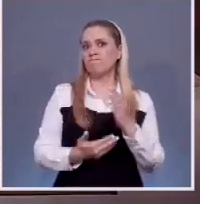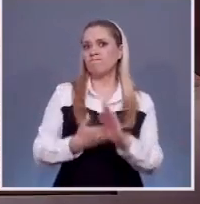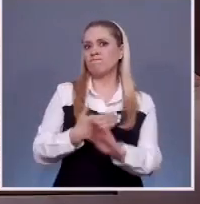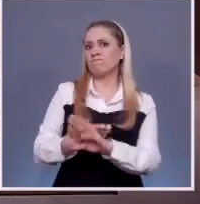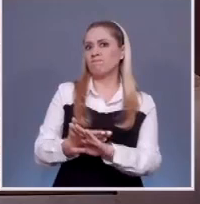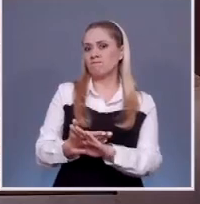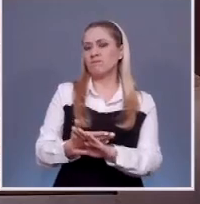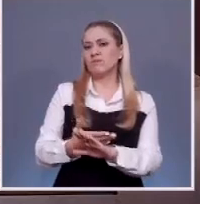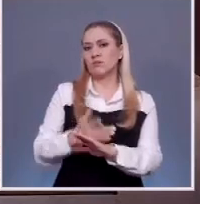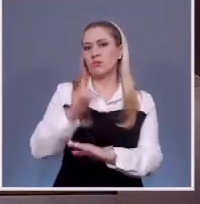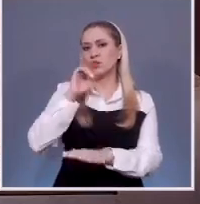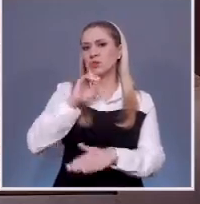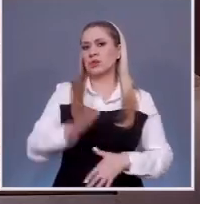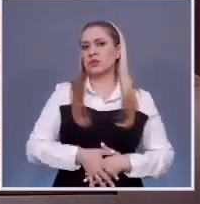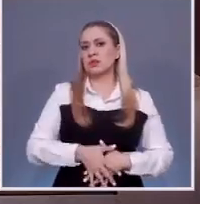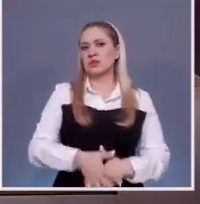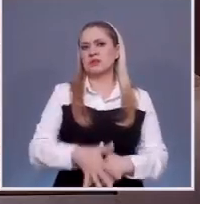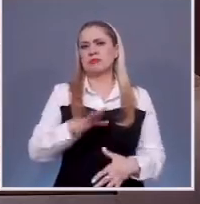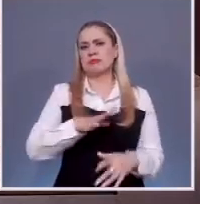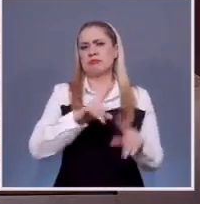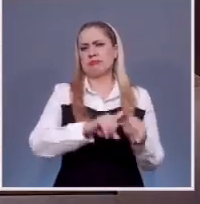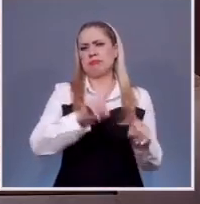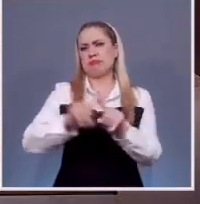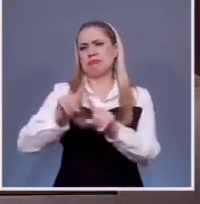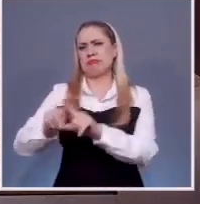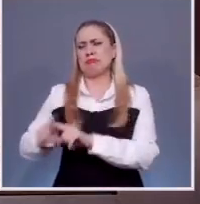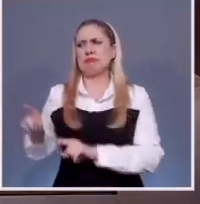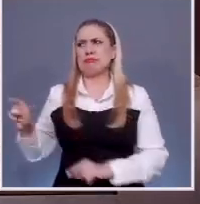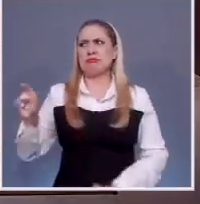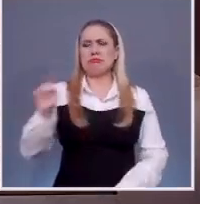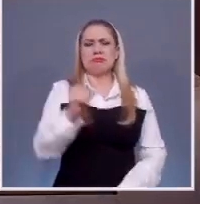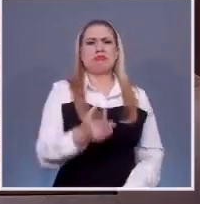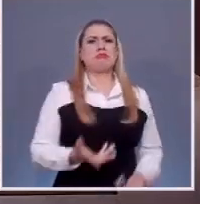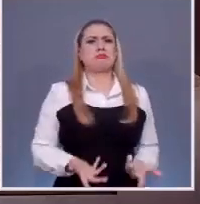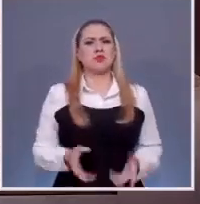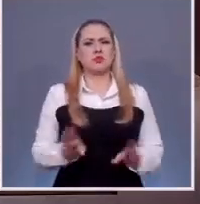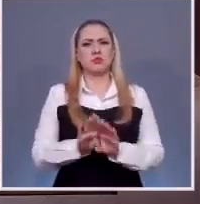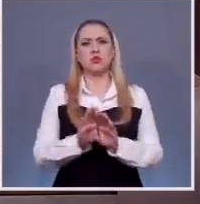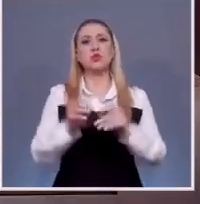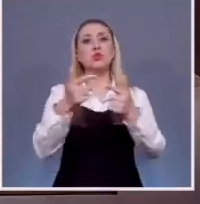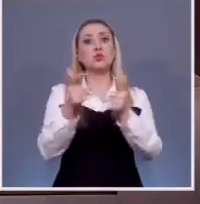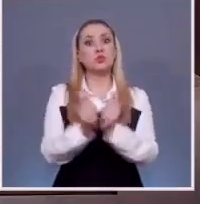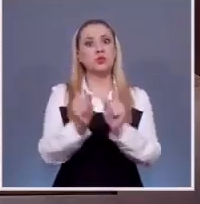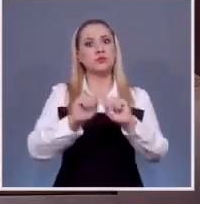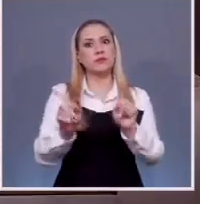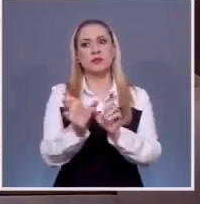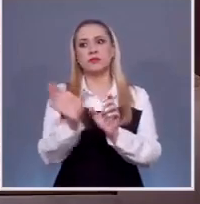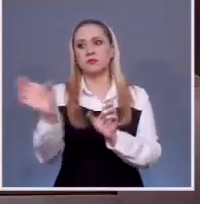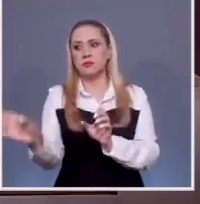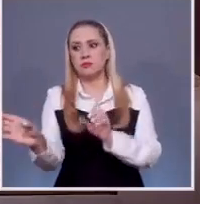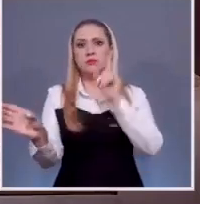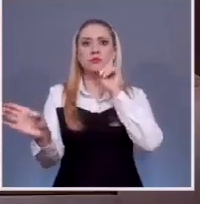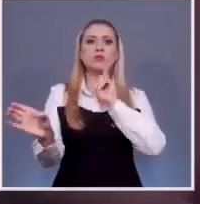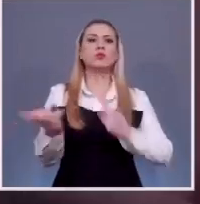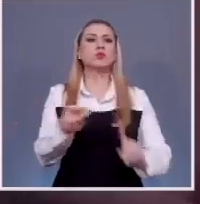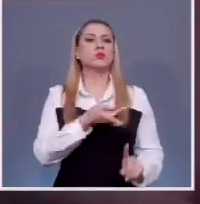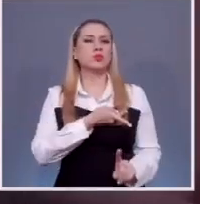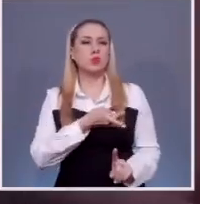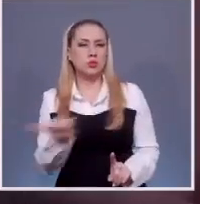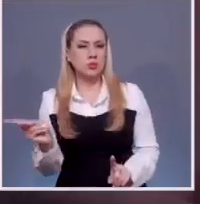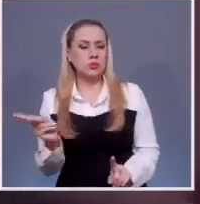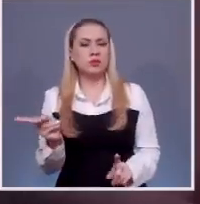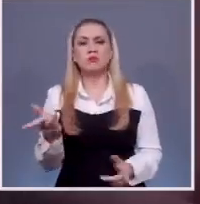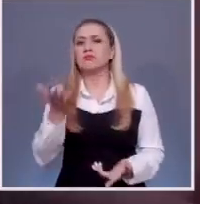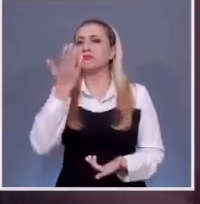Y este cruzamiento, esta interseccionalidad, ¿no?, que tiene que ver con mujeres pobres que no tienen acceso a otros medios,